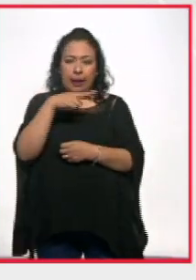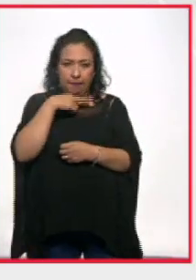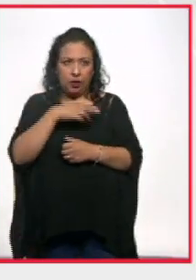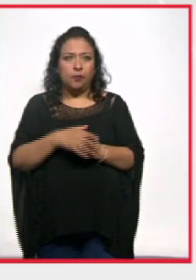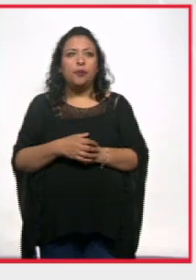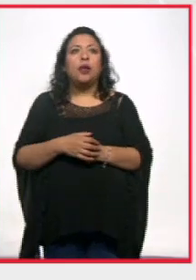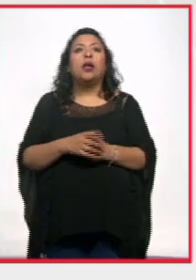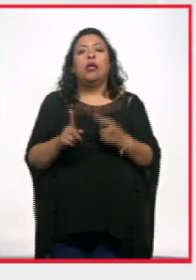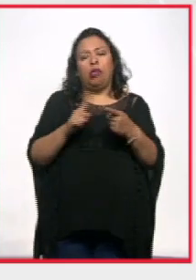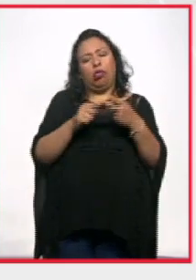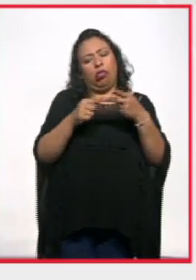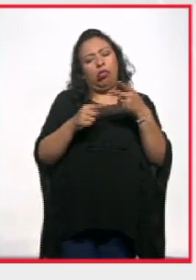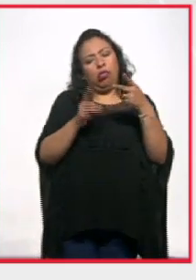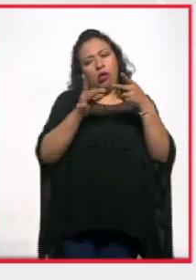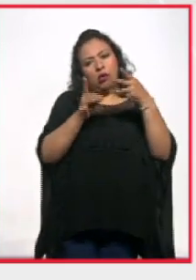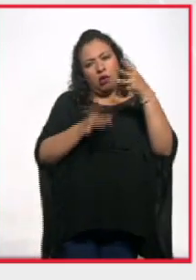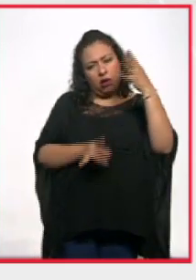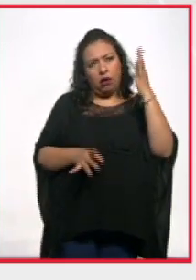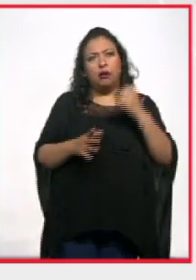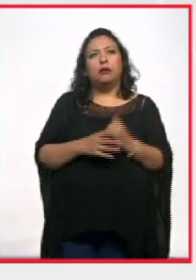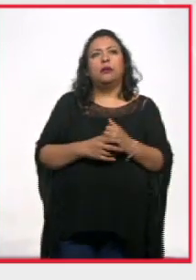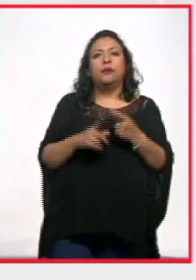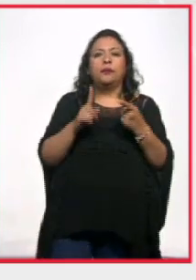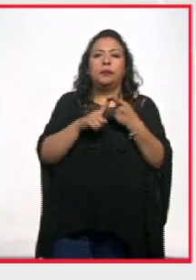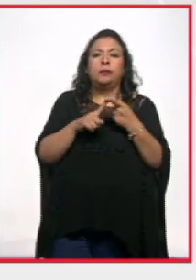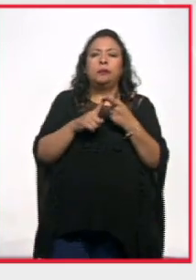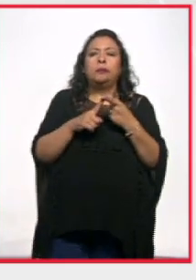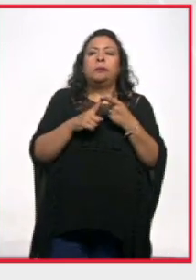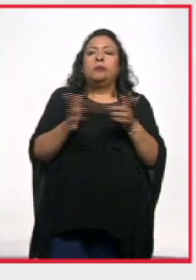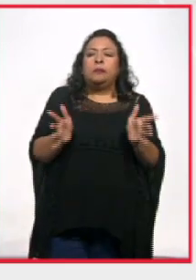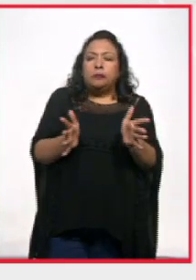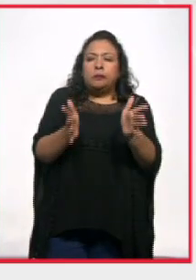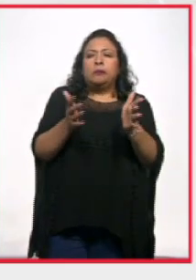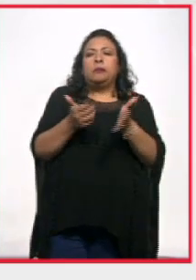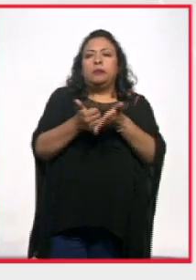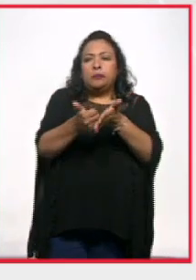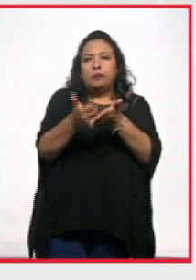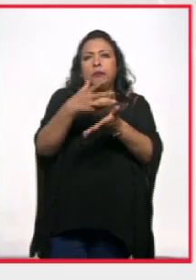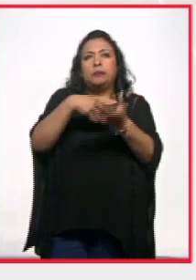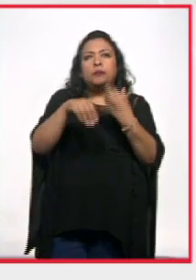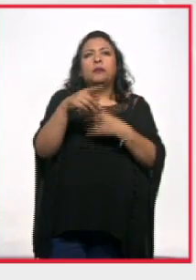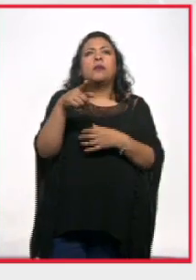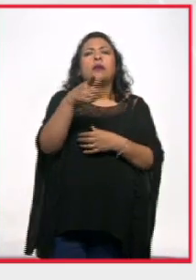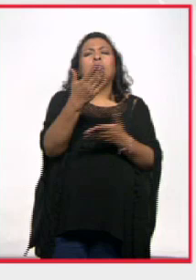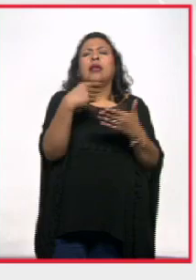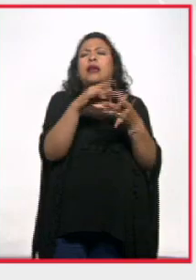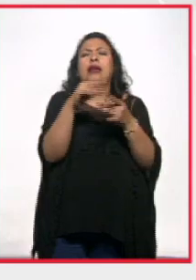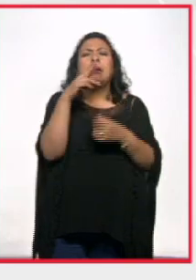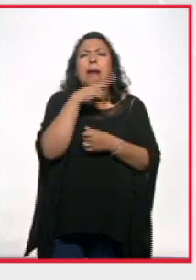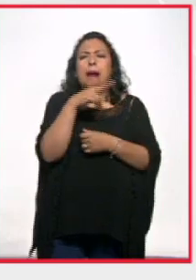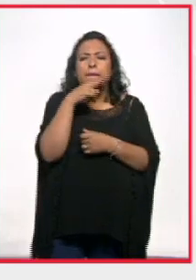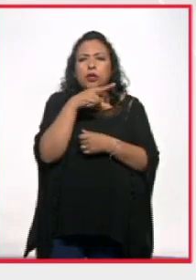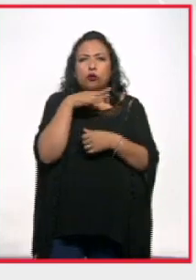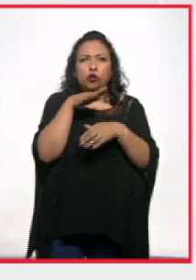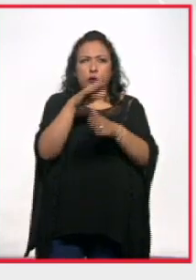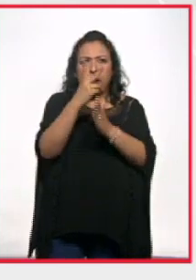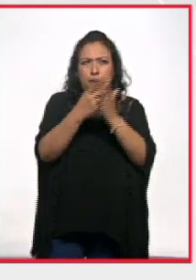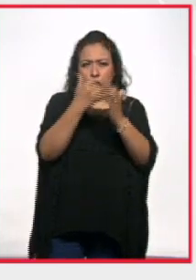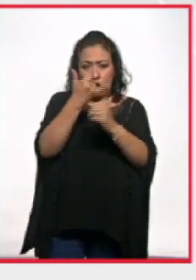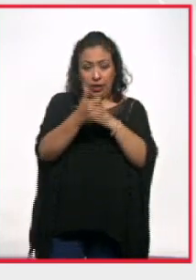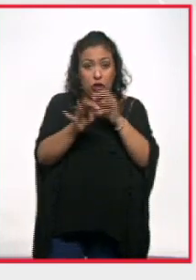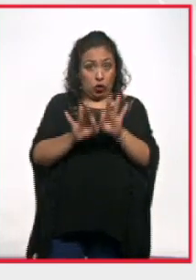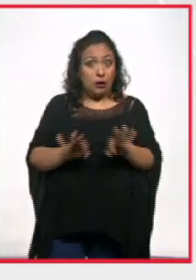te mencioné como es la promotora, divulgadora, facilitadora. Necesito que me hables muy brevemente y muy rápidamente de un proyecto